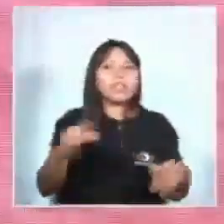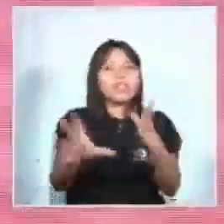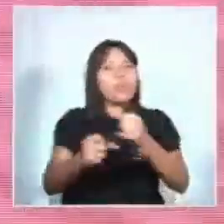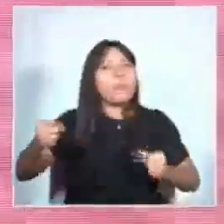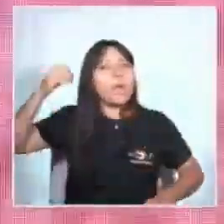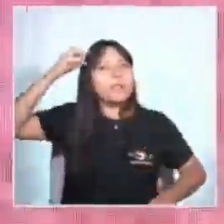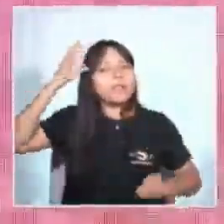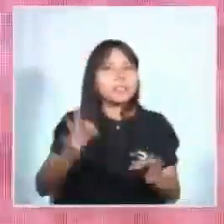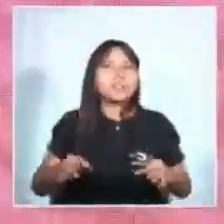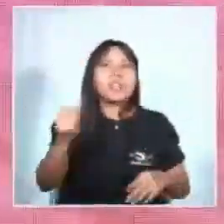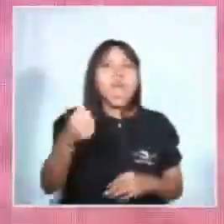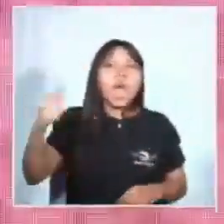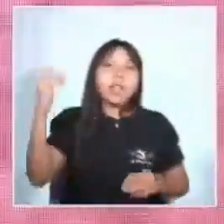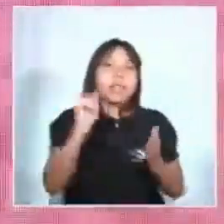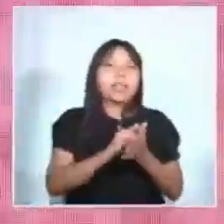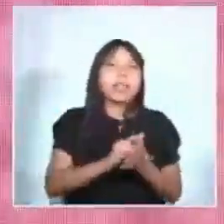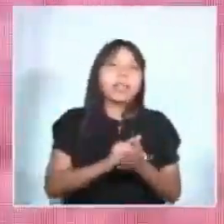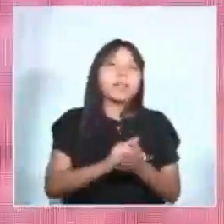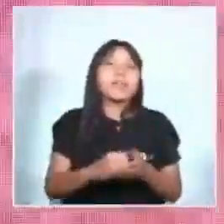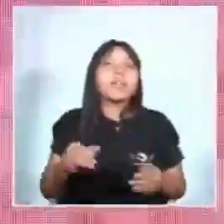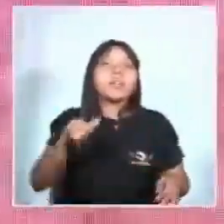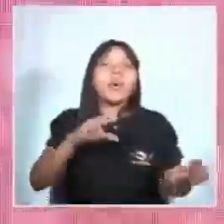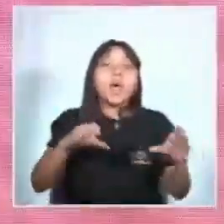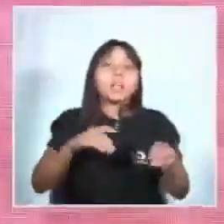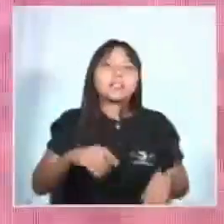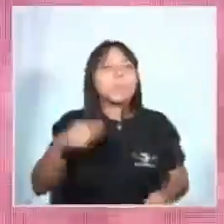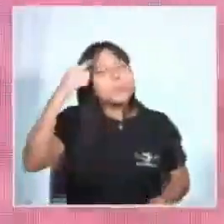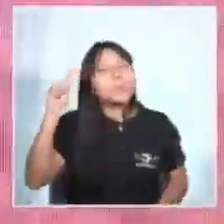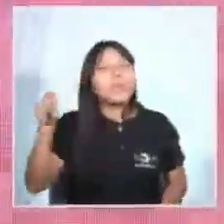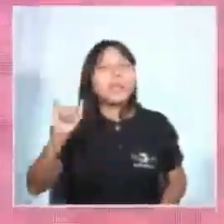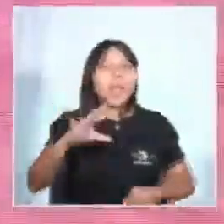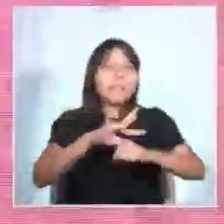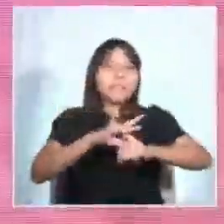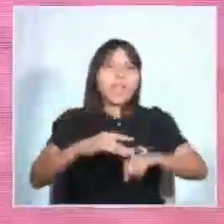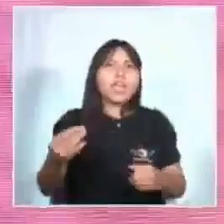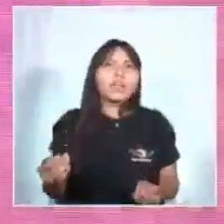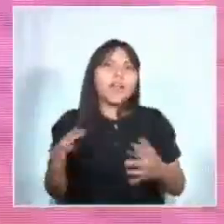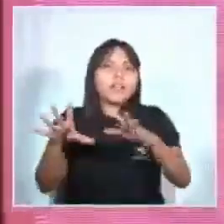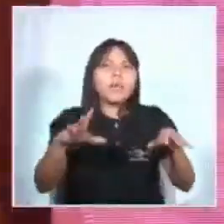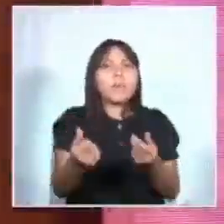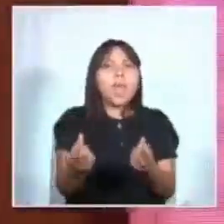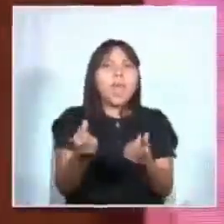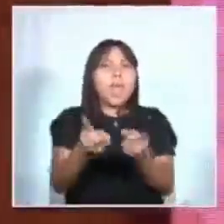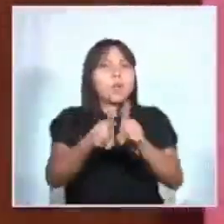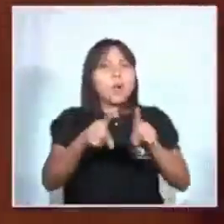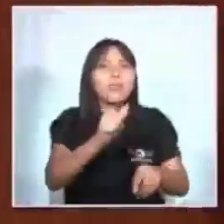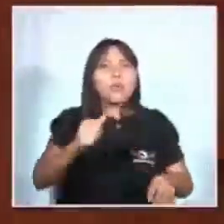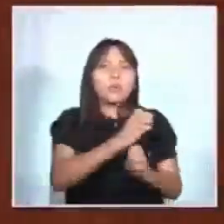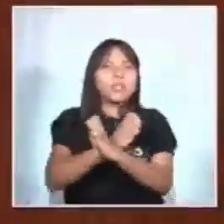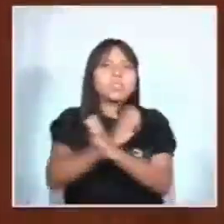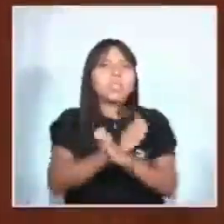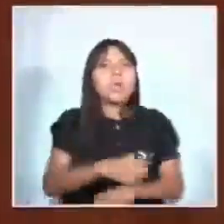alguien más es el que lo gobierna. Entonces, la tierra tiembla cuando un esclavo es coronado